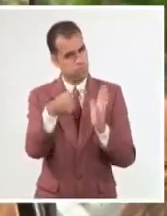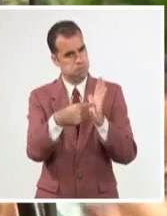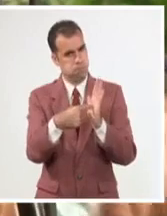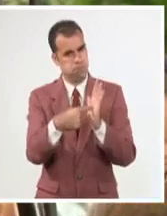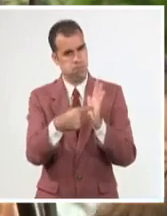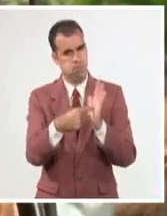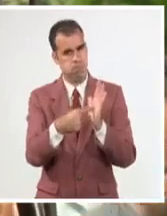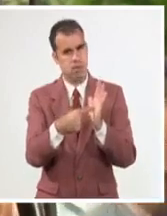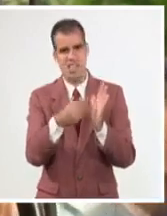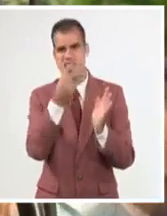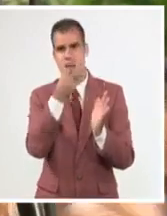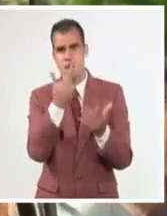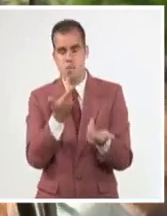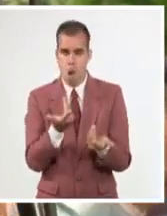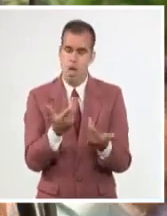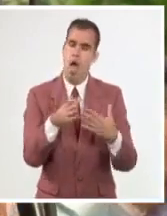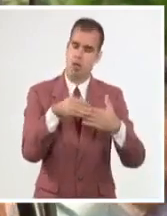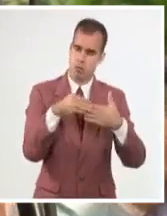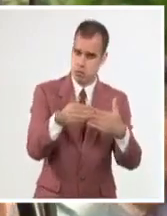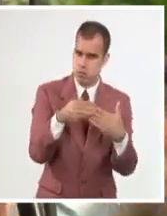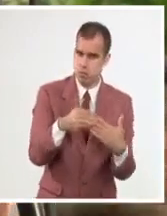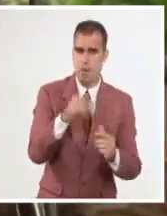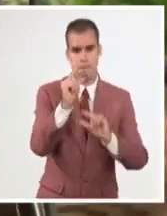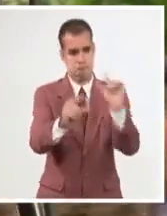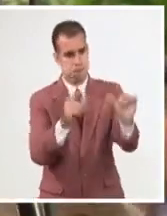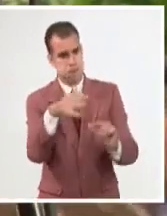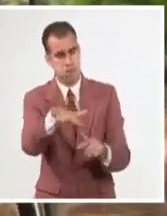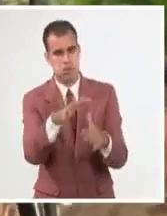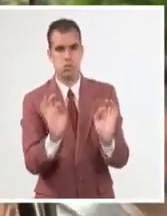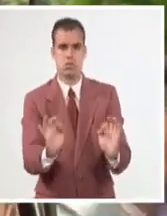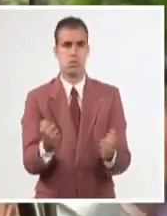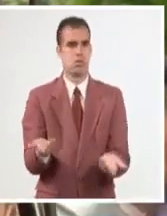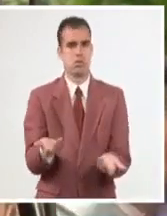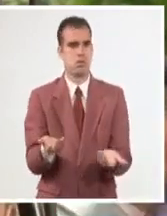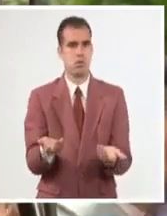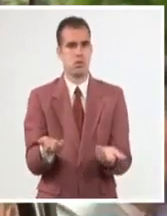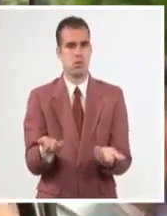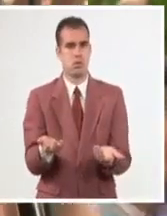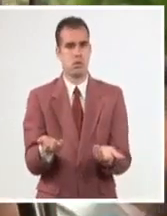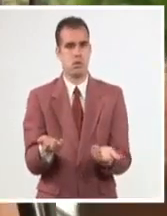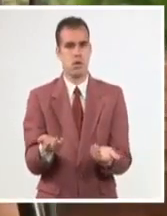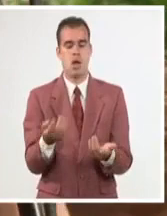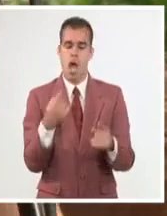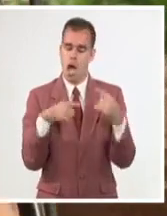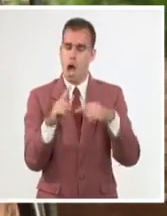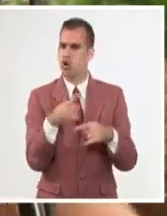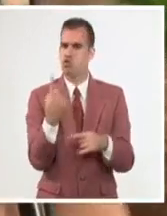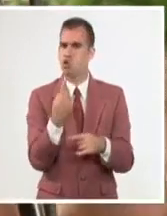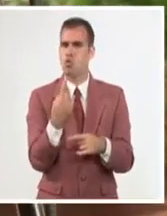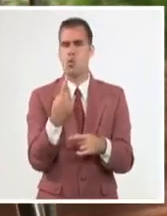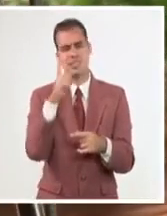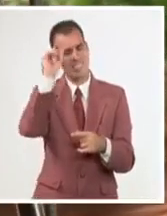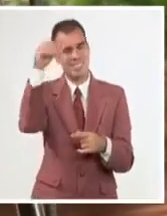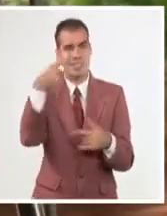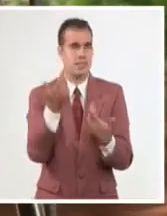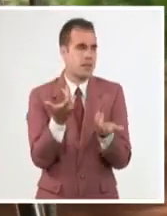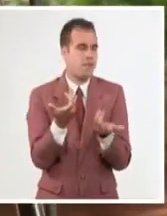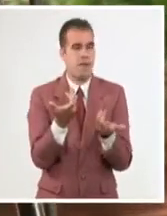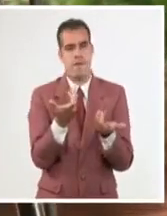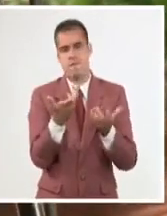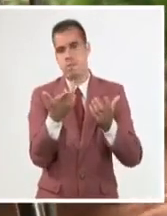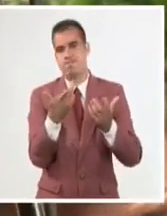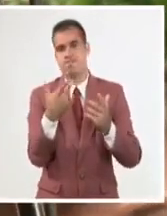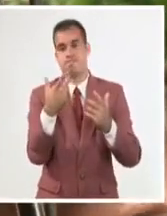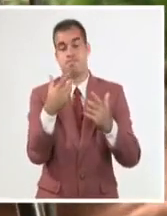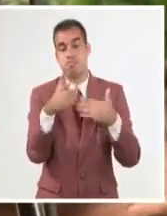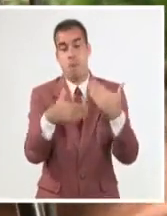sensibilidad de las personas. En este momento no, que estamos atravesando una tarea, o sea, un panorama difícil. En